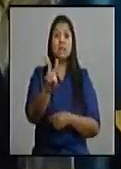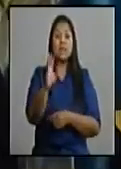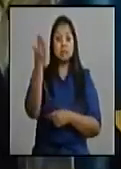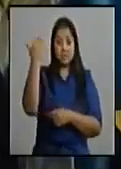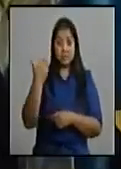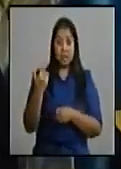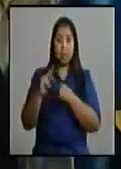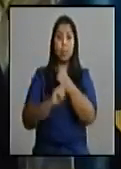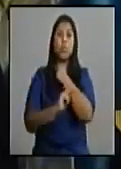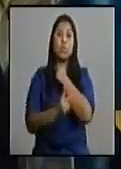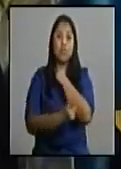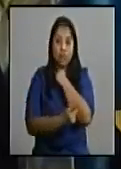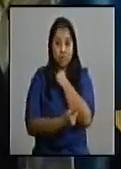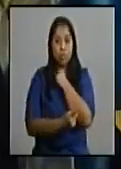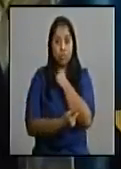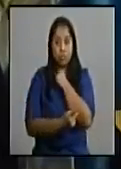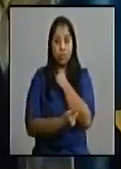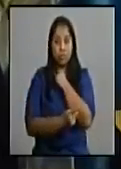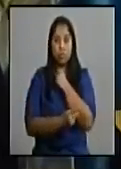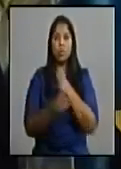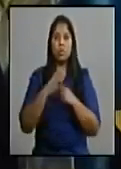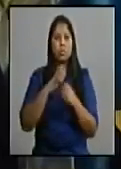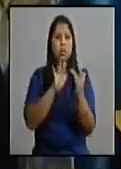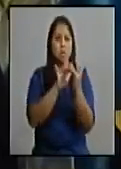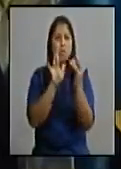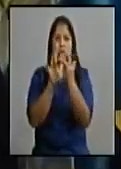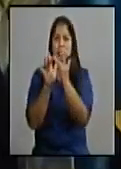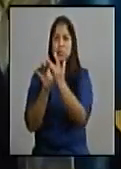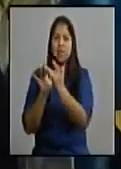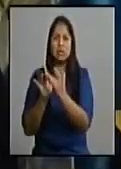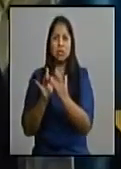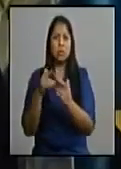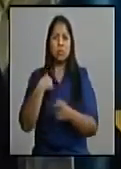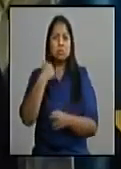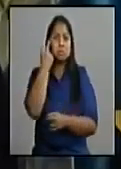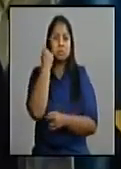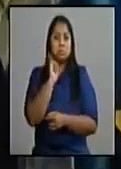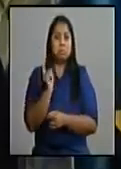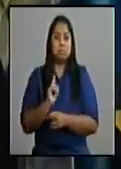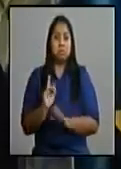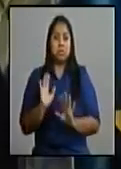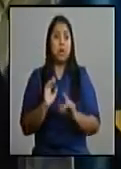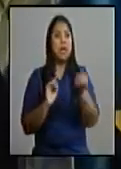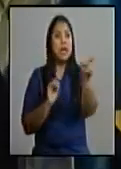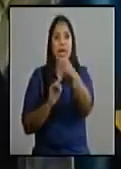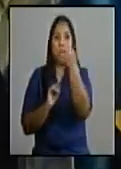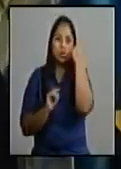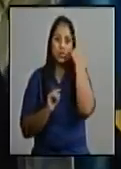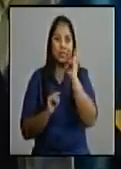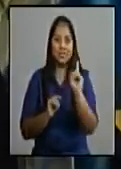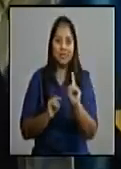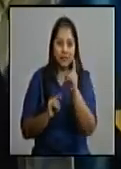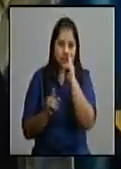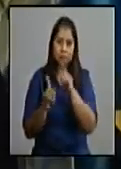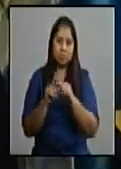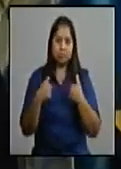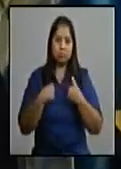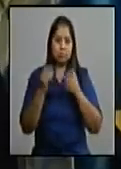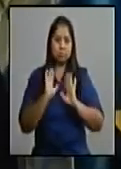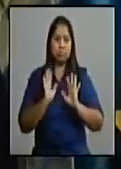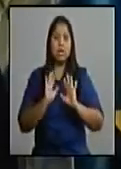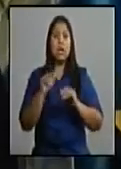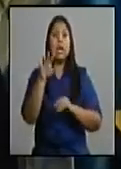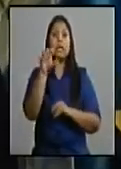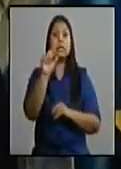en Huehuetenango, tuve contacto con personas que no sabíamos, ni ellos sabían en ese momento, porque lo tuvieron hasta el